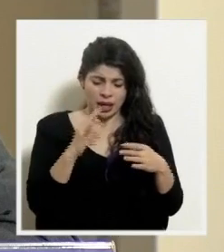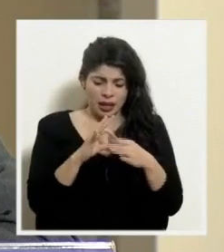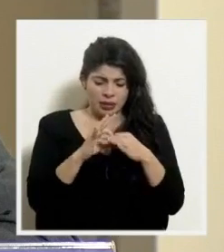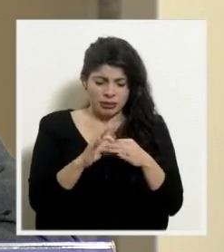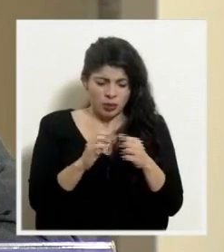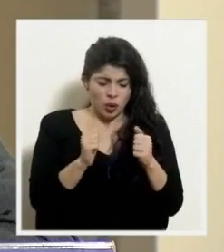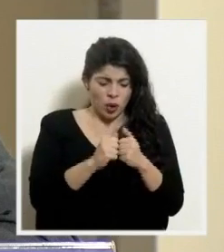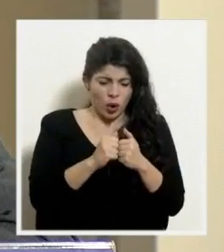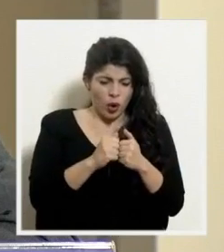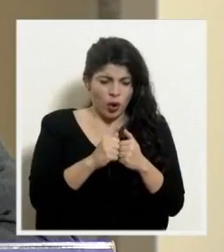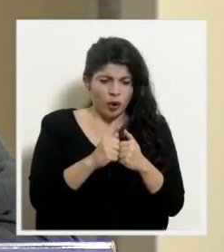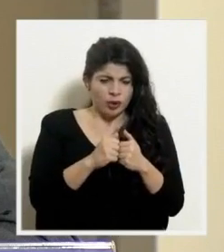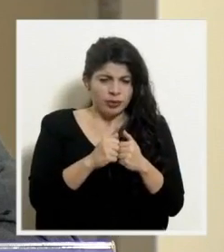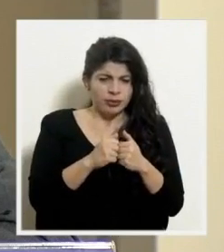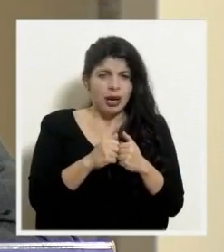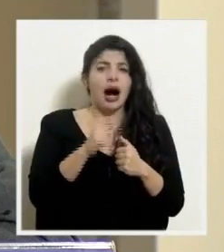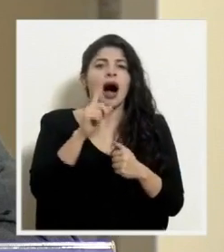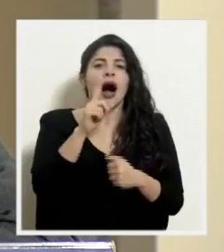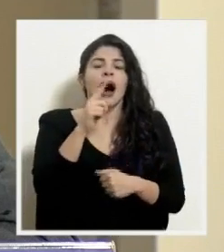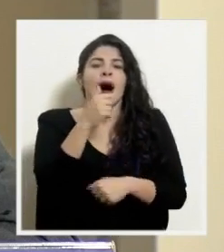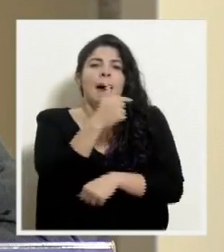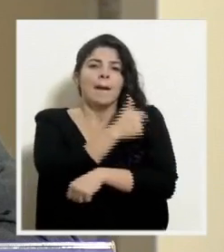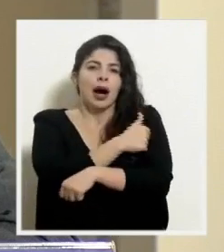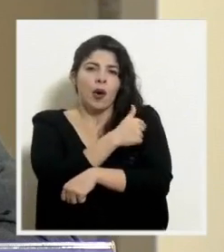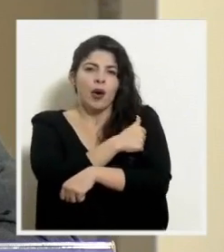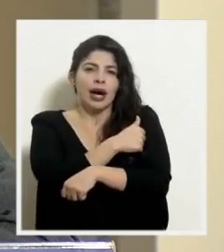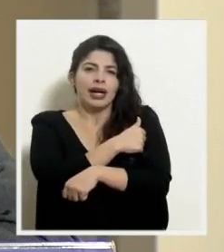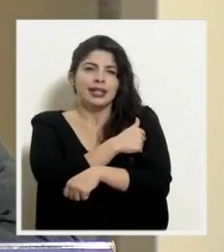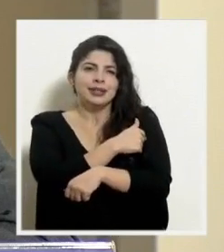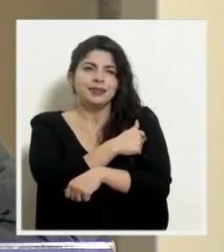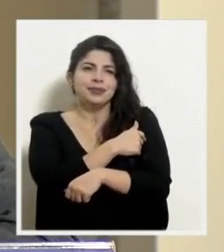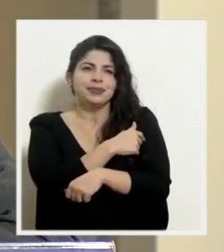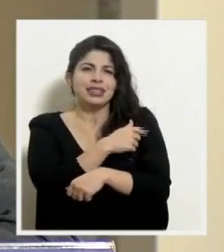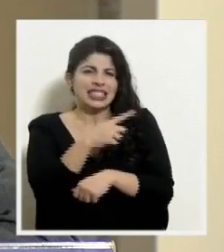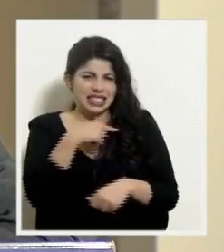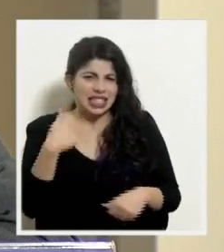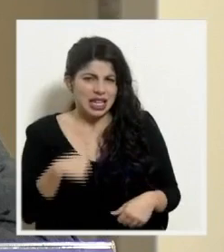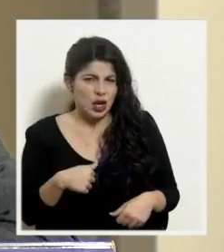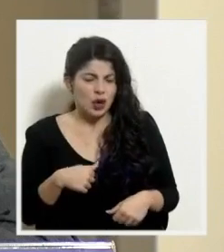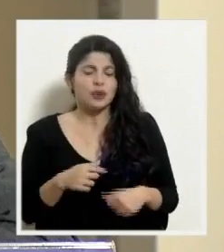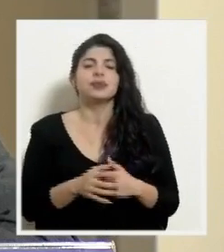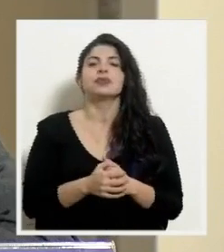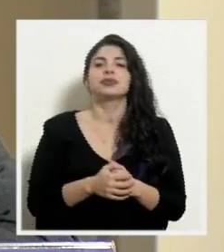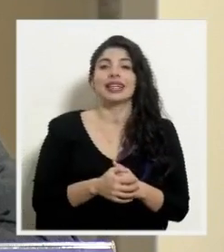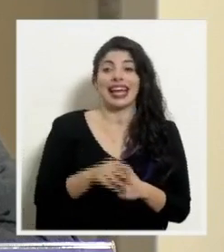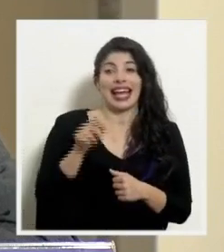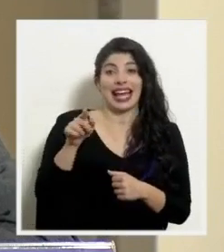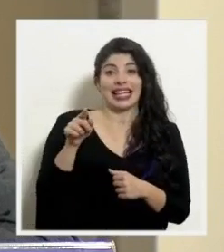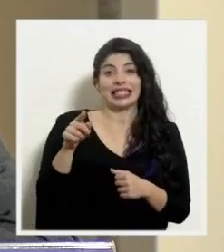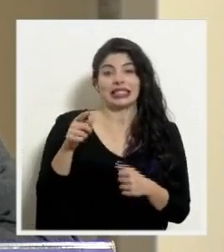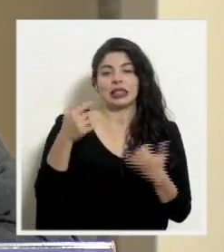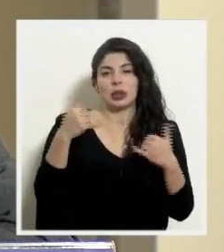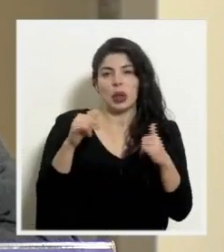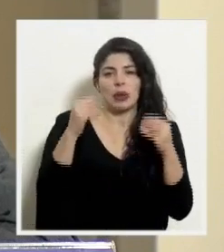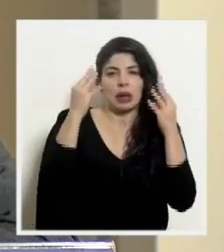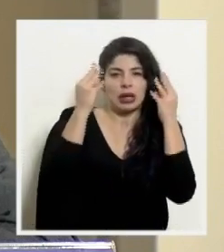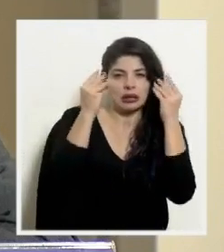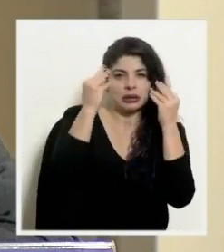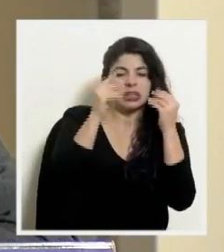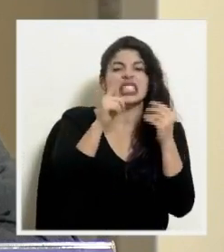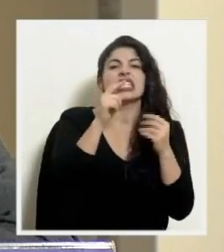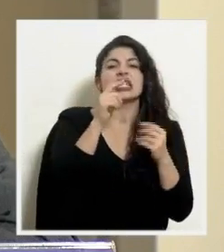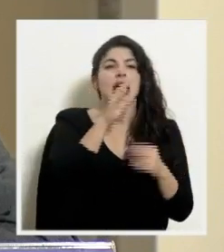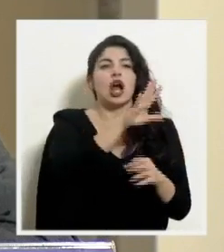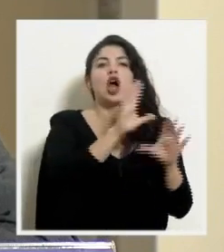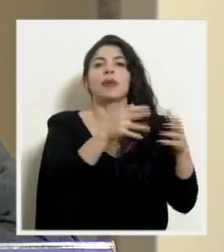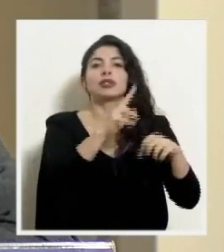con la vacuna de origen chino, es una valoración que hace permanentemente la Comisión